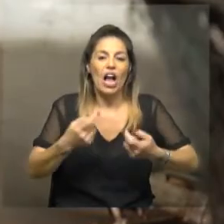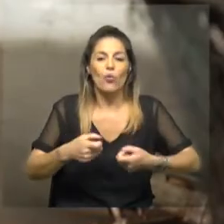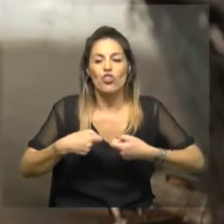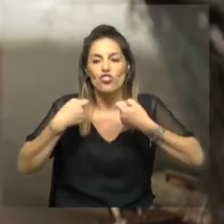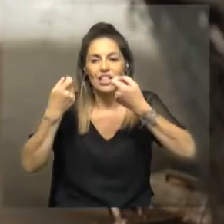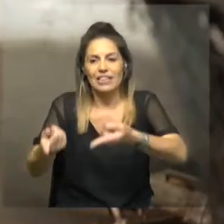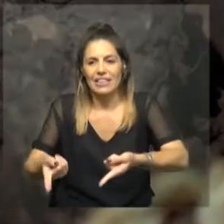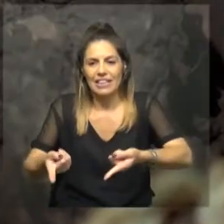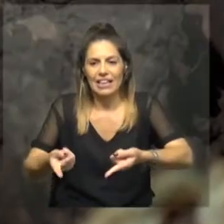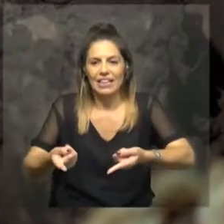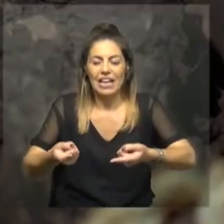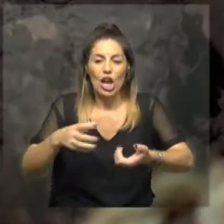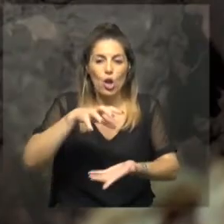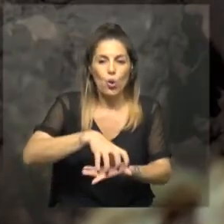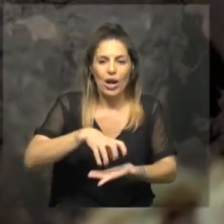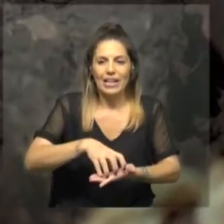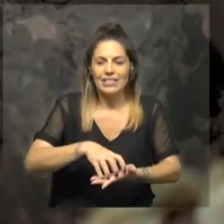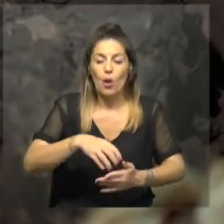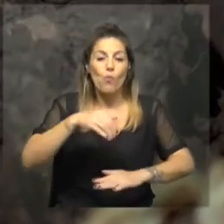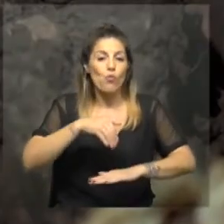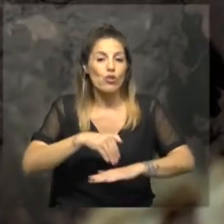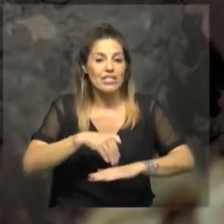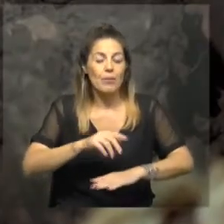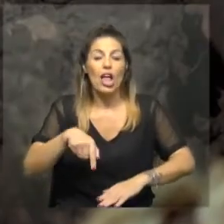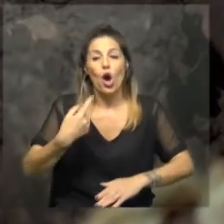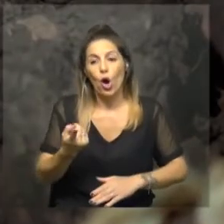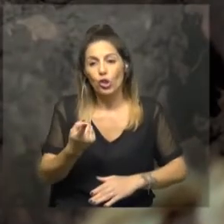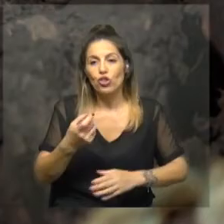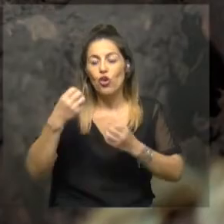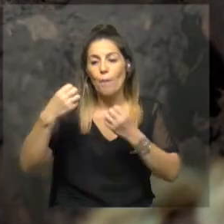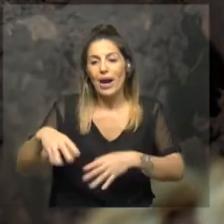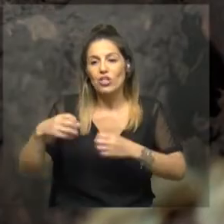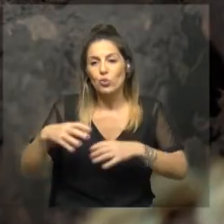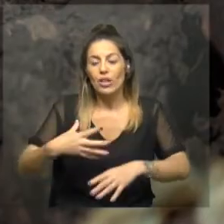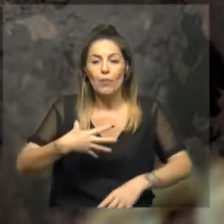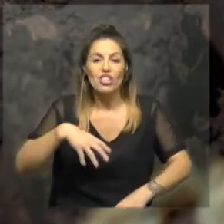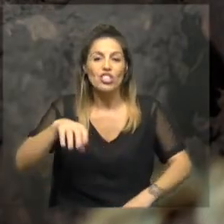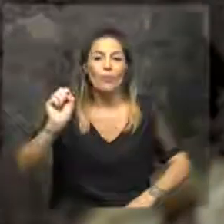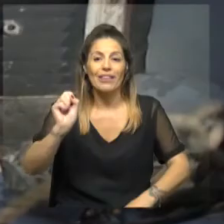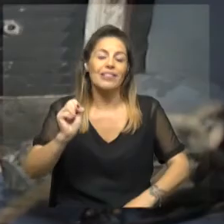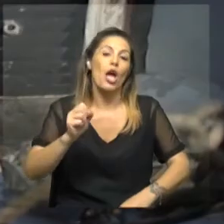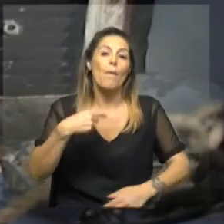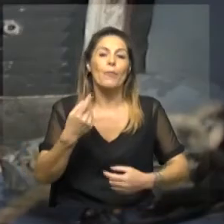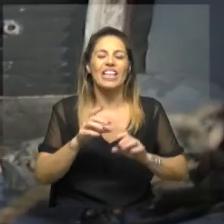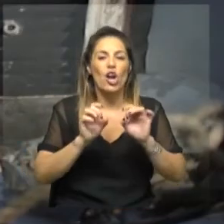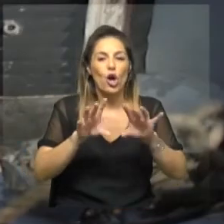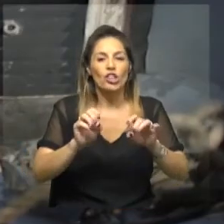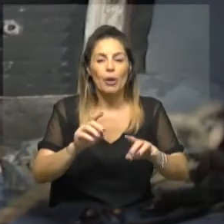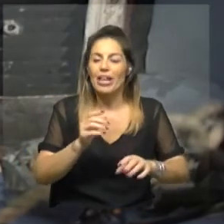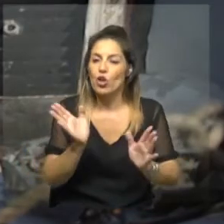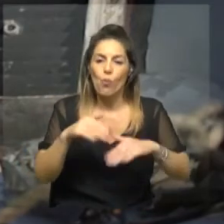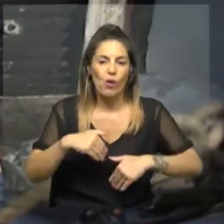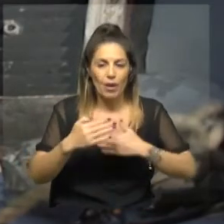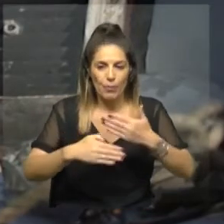vertederos municipales, pero en otros casos hay residuos que deben exportarse porque contienen contaminantes que no pueden ser procesados